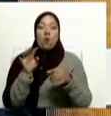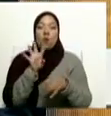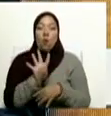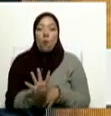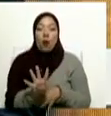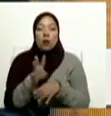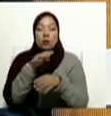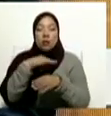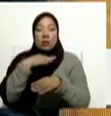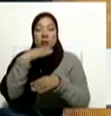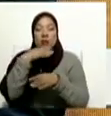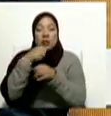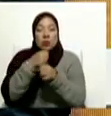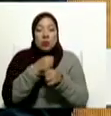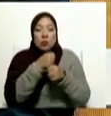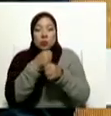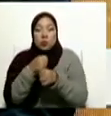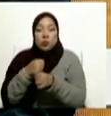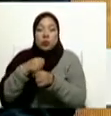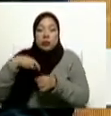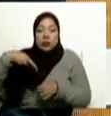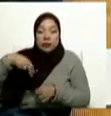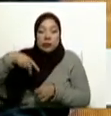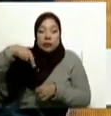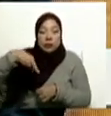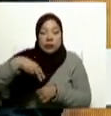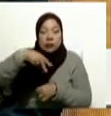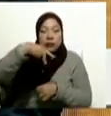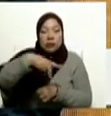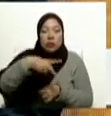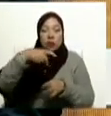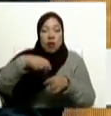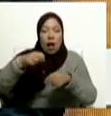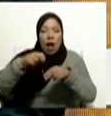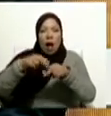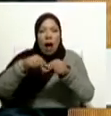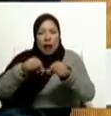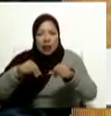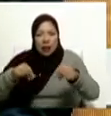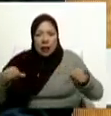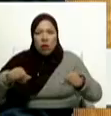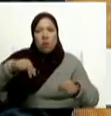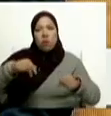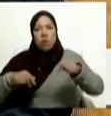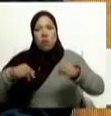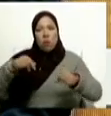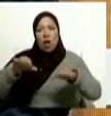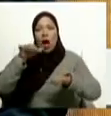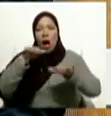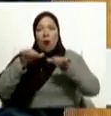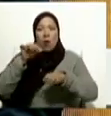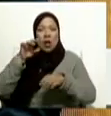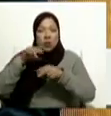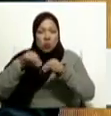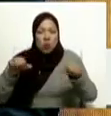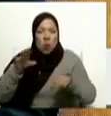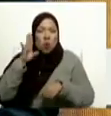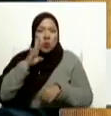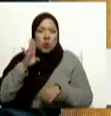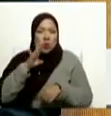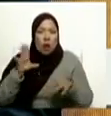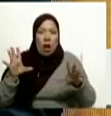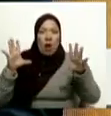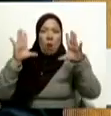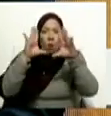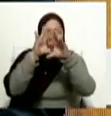agua hasta el pecho y caminando sobre un terreno muy fangoso sin ser vistos a favor de la noche y pasamos